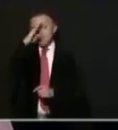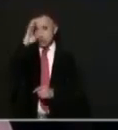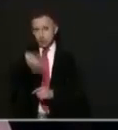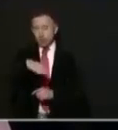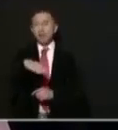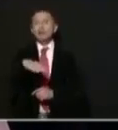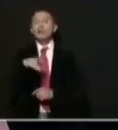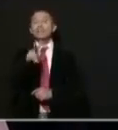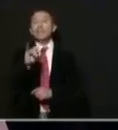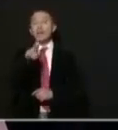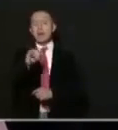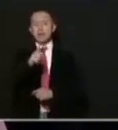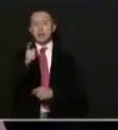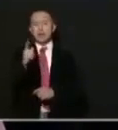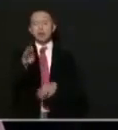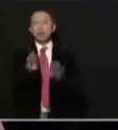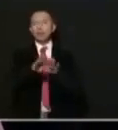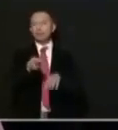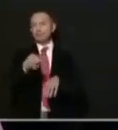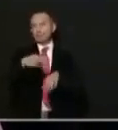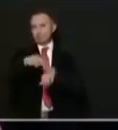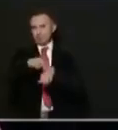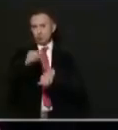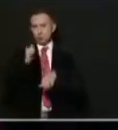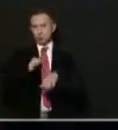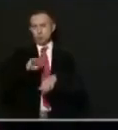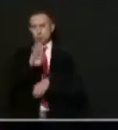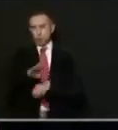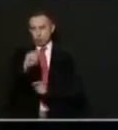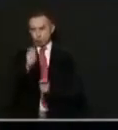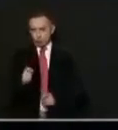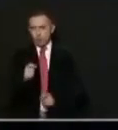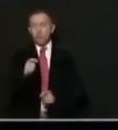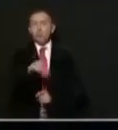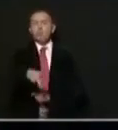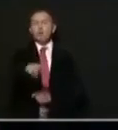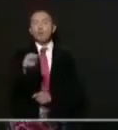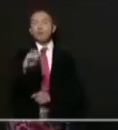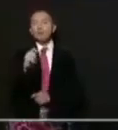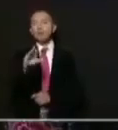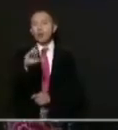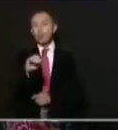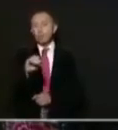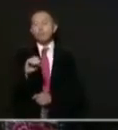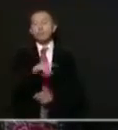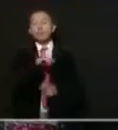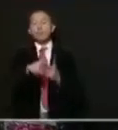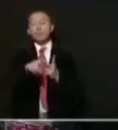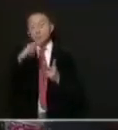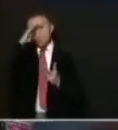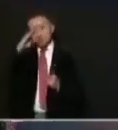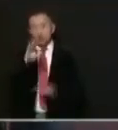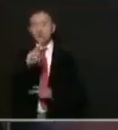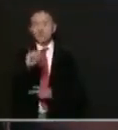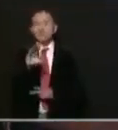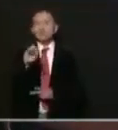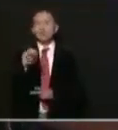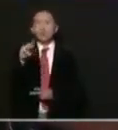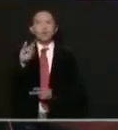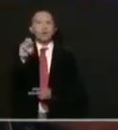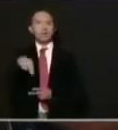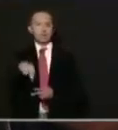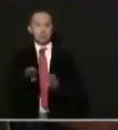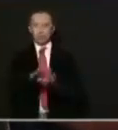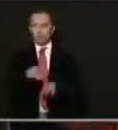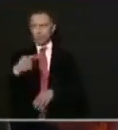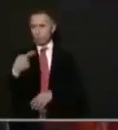médica tradicional mixteca, y el señor Francisco Martín, de Náhuatl de Veracruz, médicos